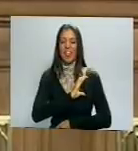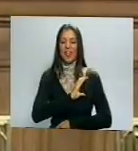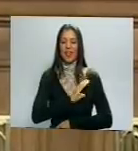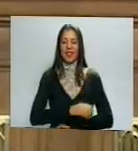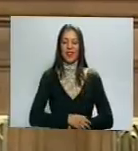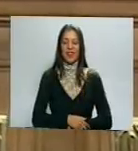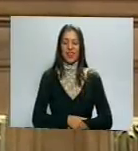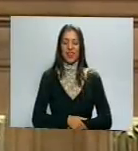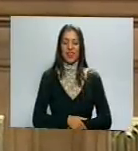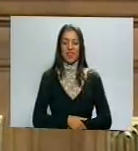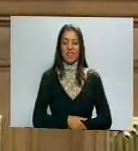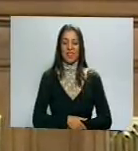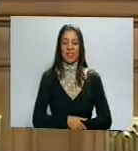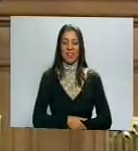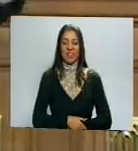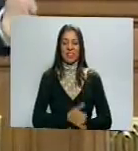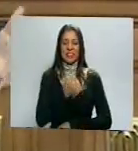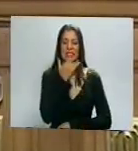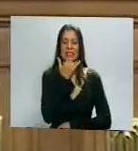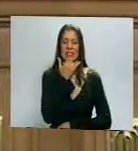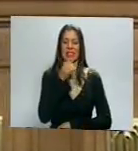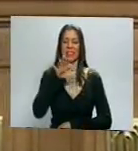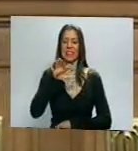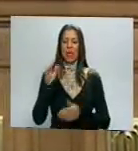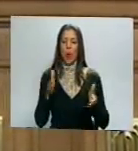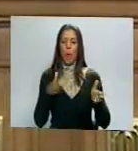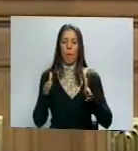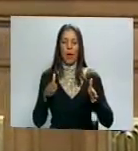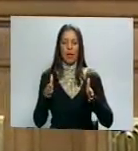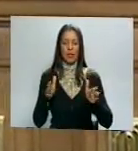5 de enero. No, estoy pensando en el 5 de marzo,